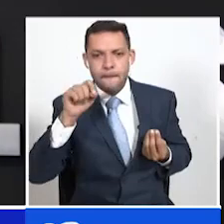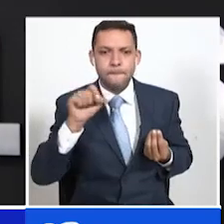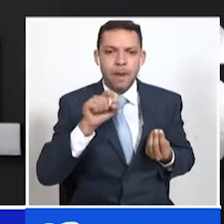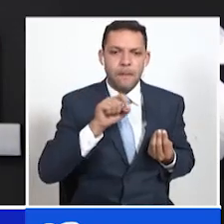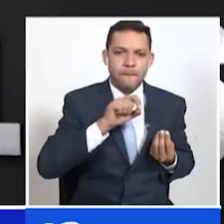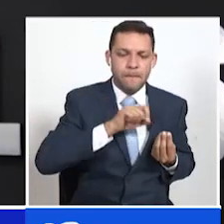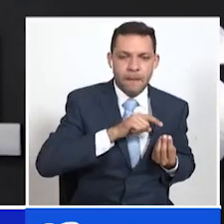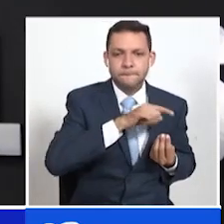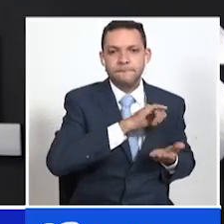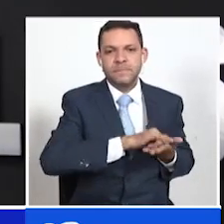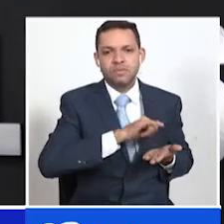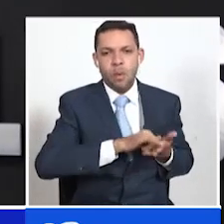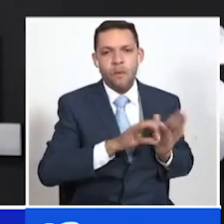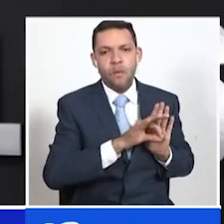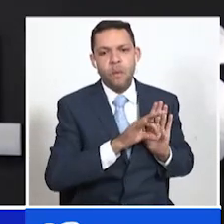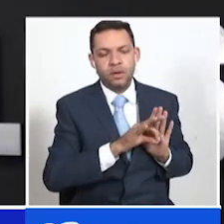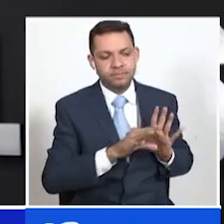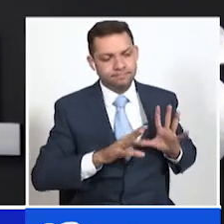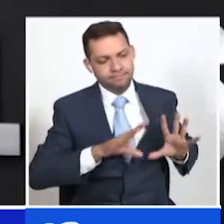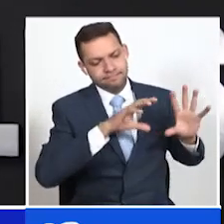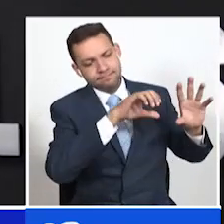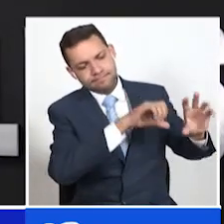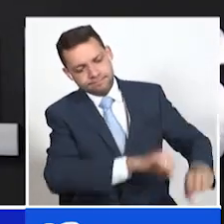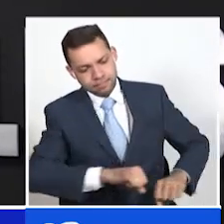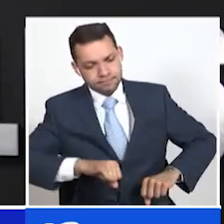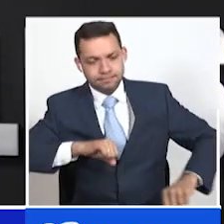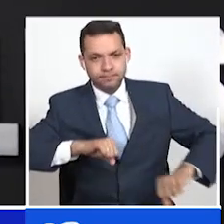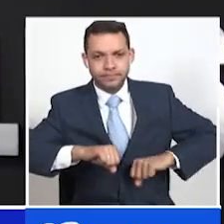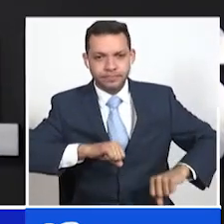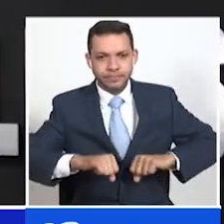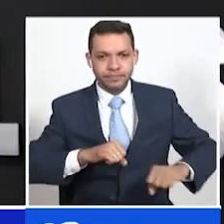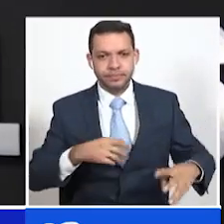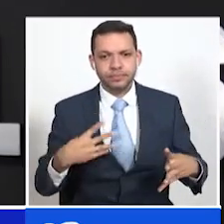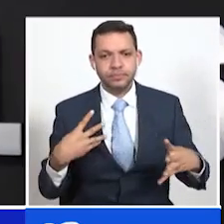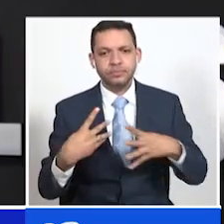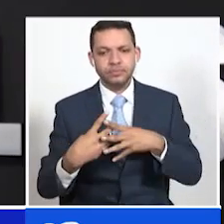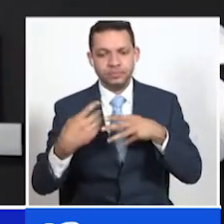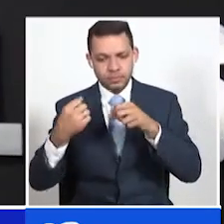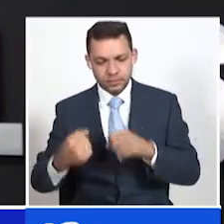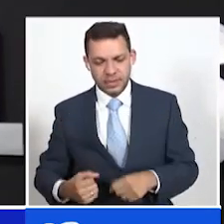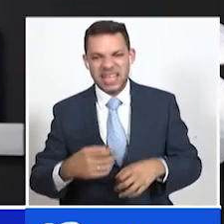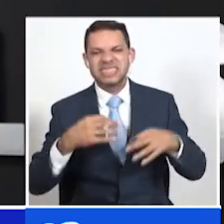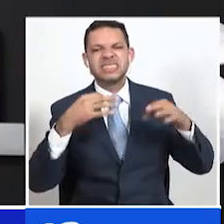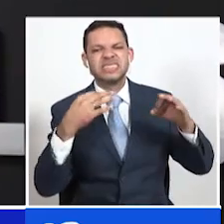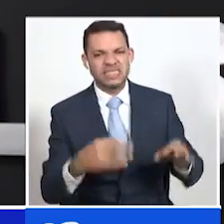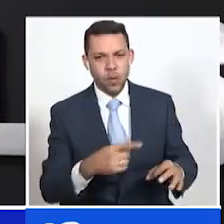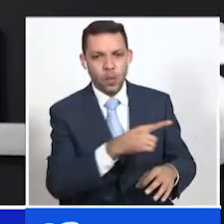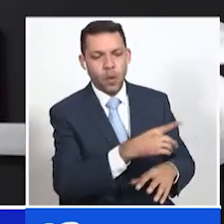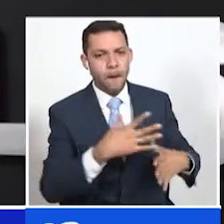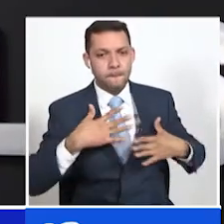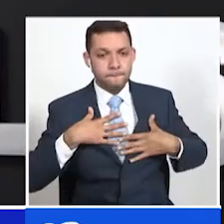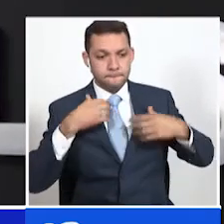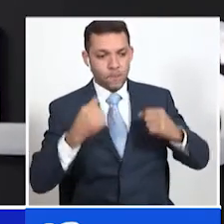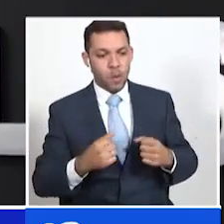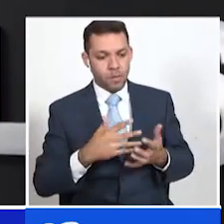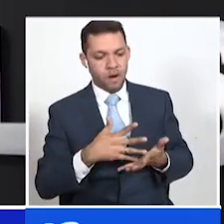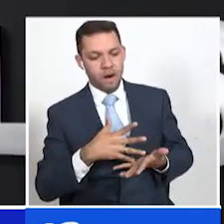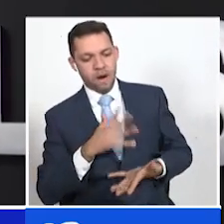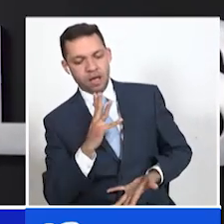de estupefacientes. Con esta importante operación logramos afectar los bienes que